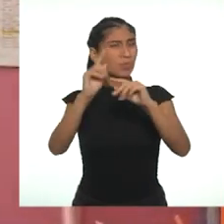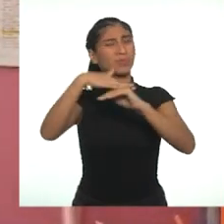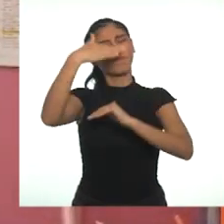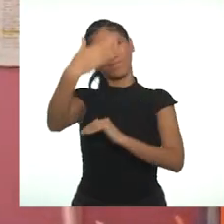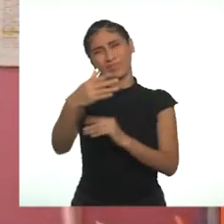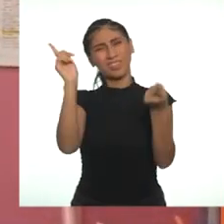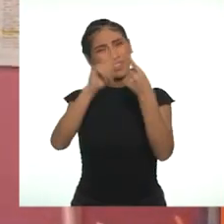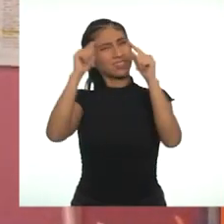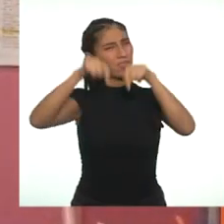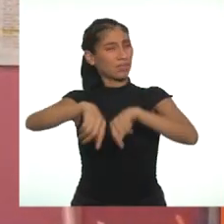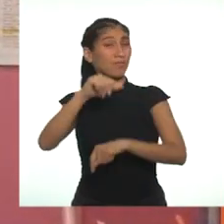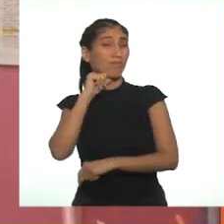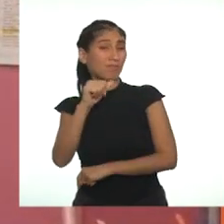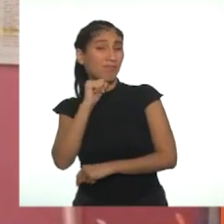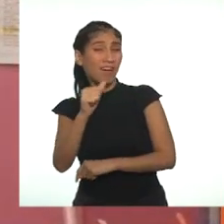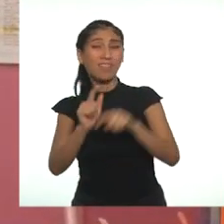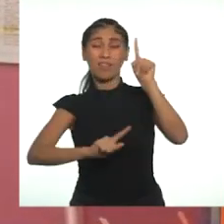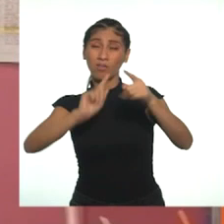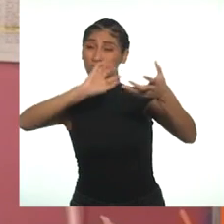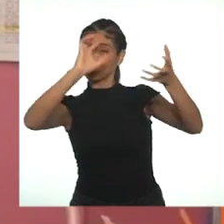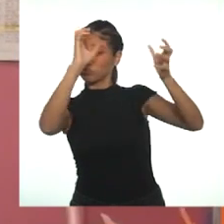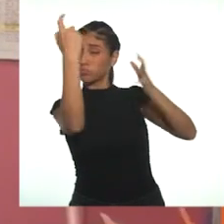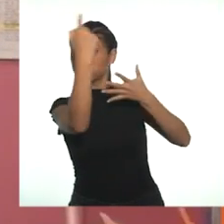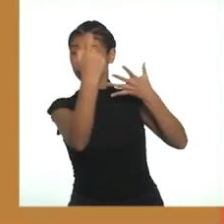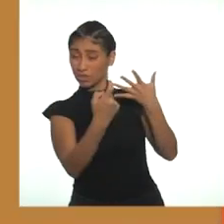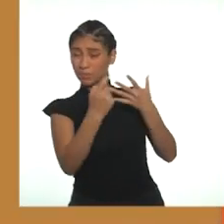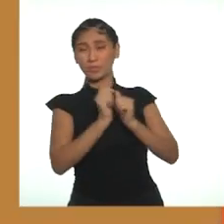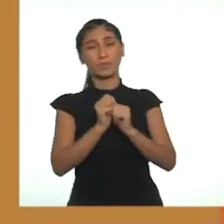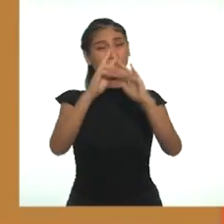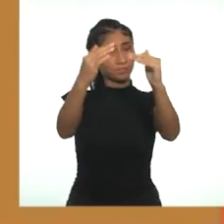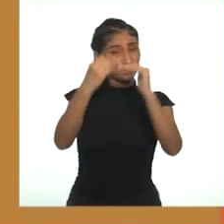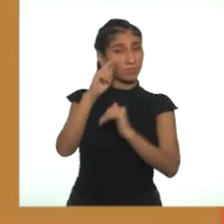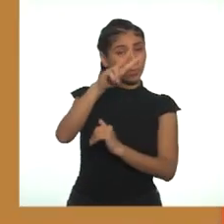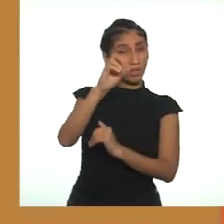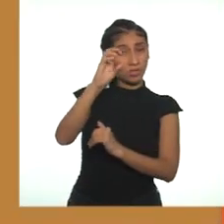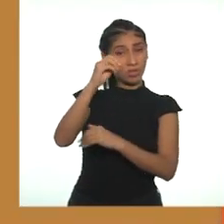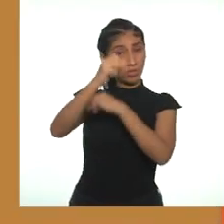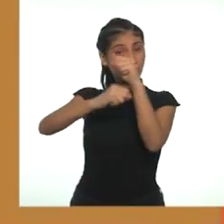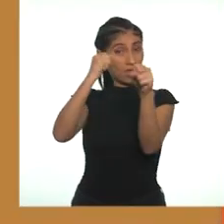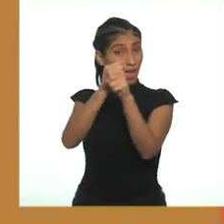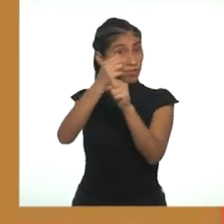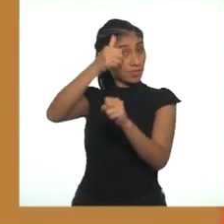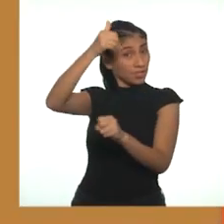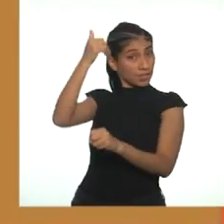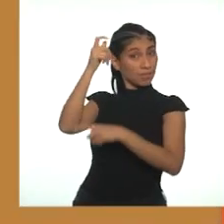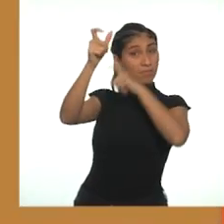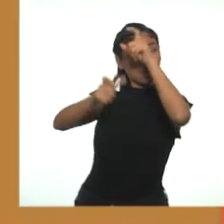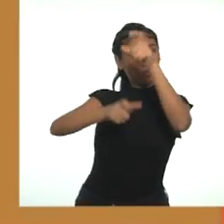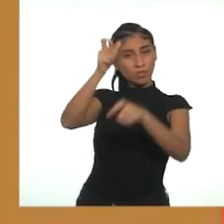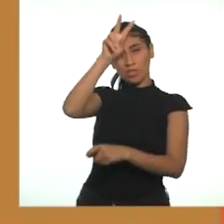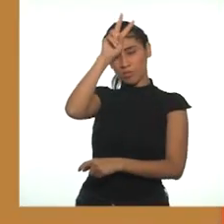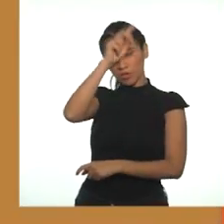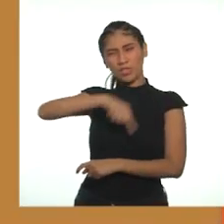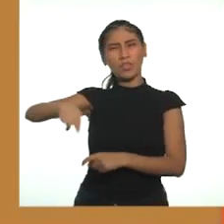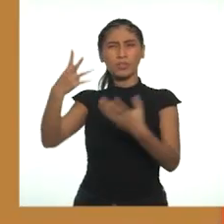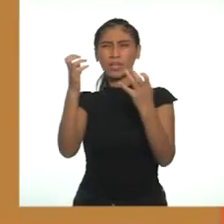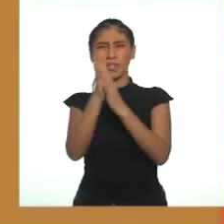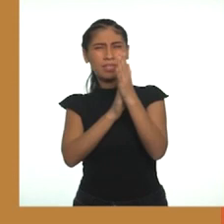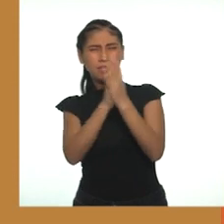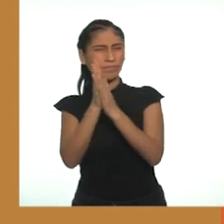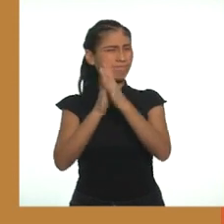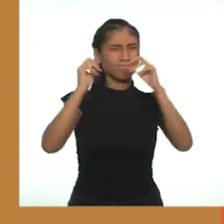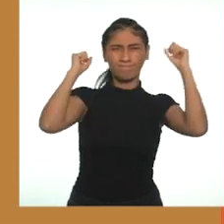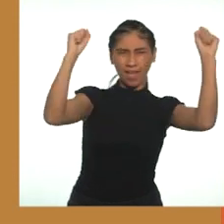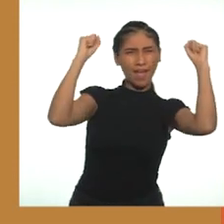tenemos problemas que solucionar para poder cumplir ese sueño. Hace 200 años, las peruanas y los peruanos buscaban un